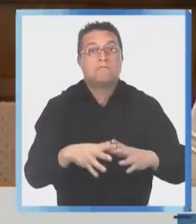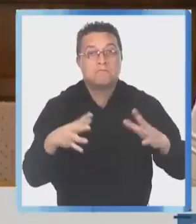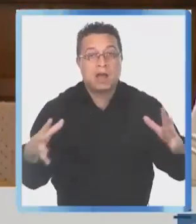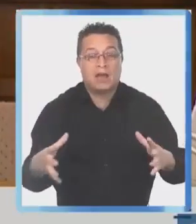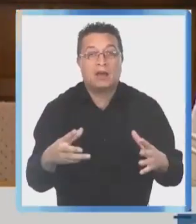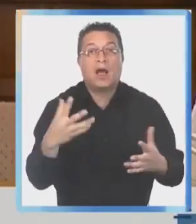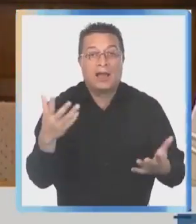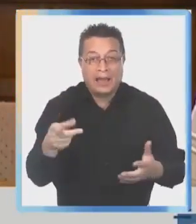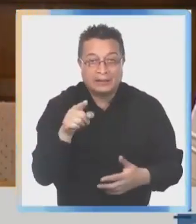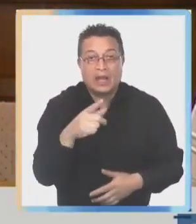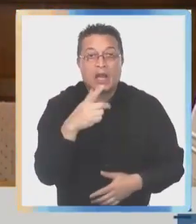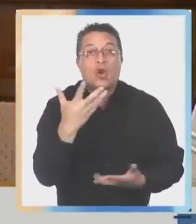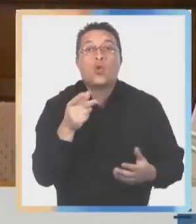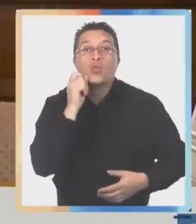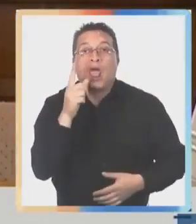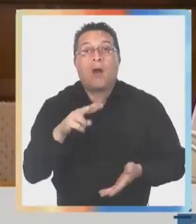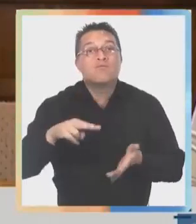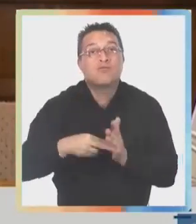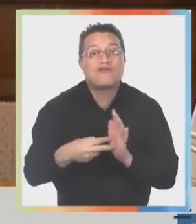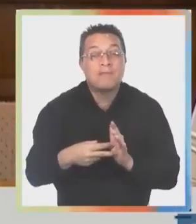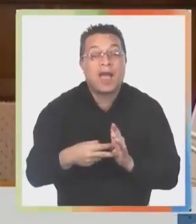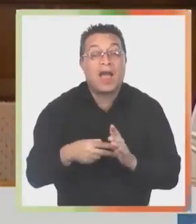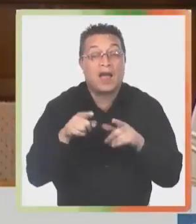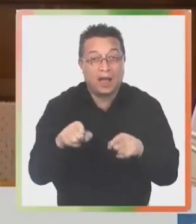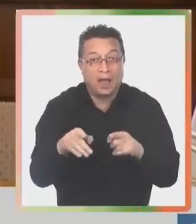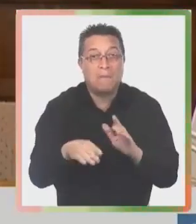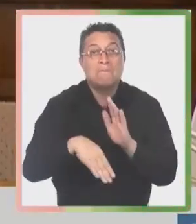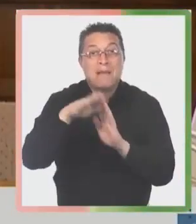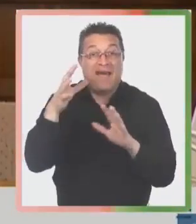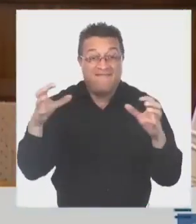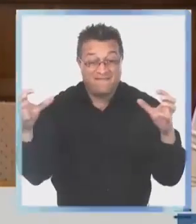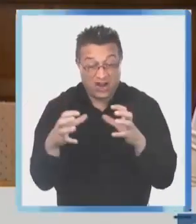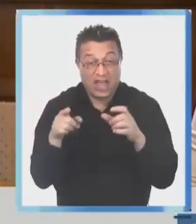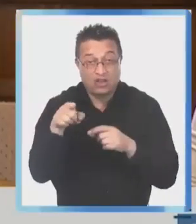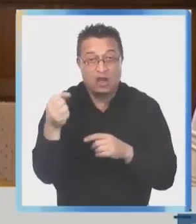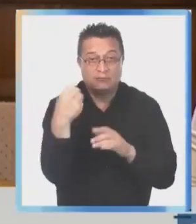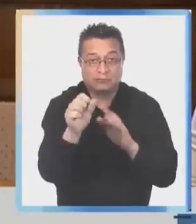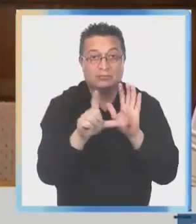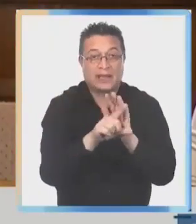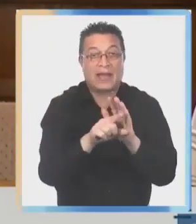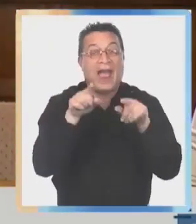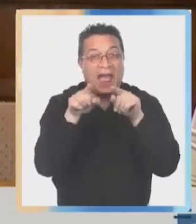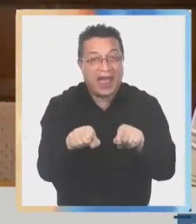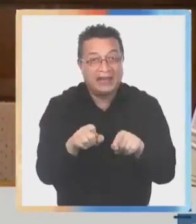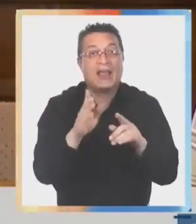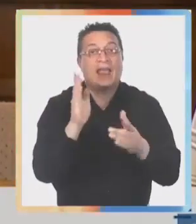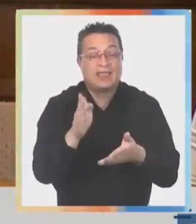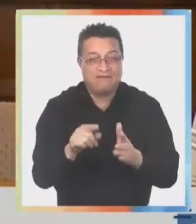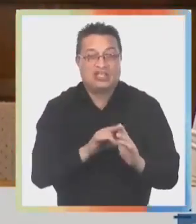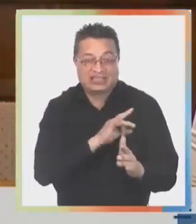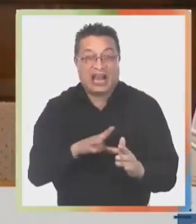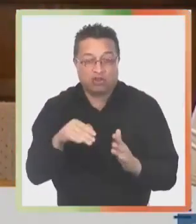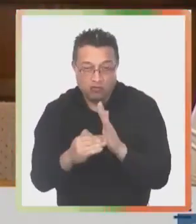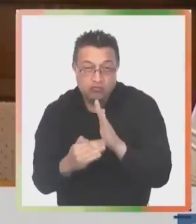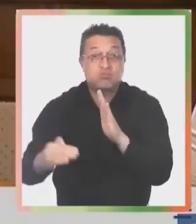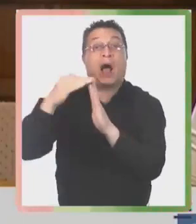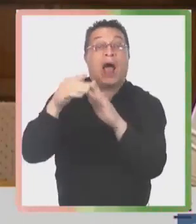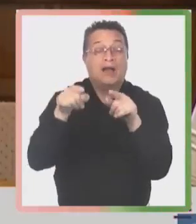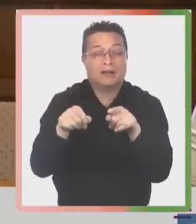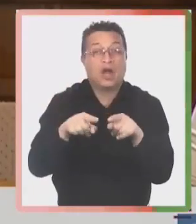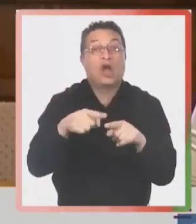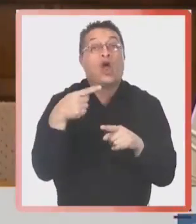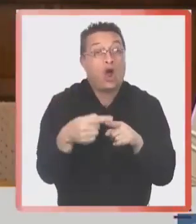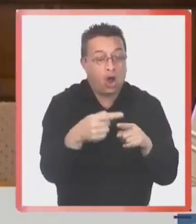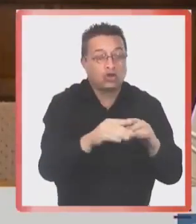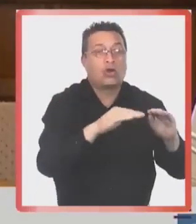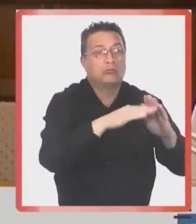que se cometen en la vía pública también aumentan. Entonces, sin duda, donde está nuestro problema es los más violentos de los delitos. Ahí es